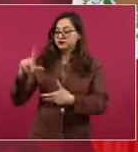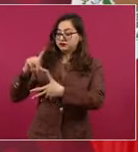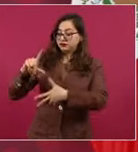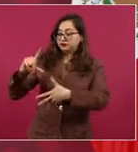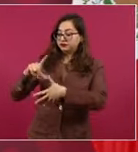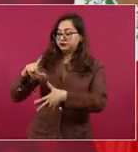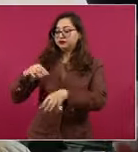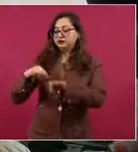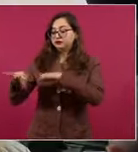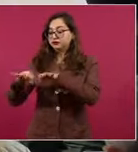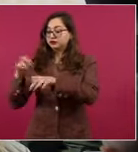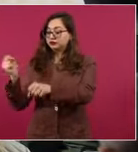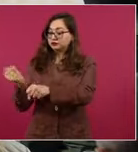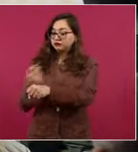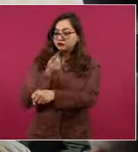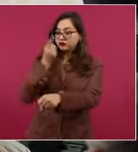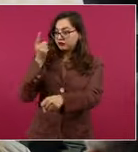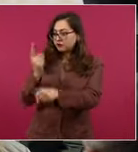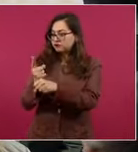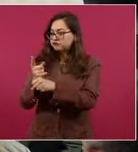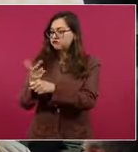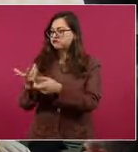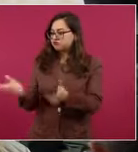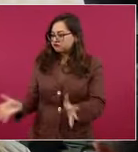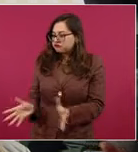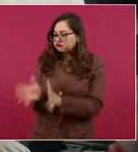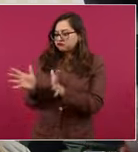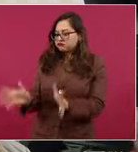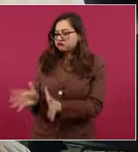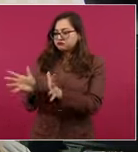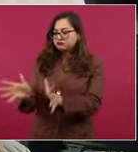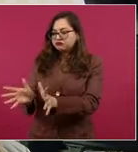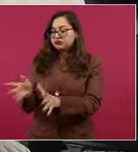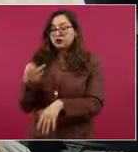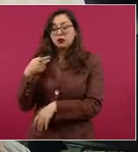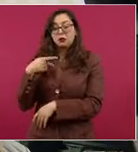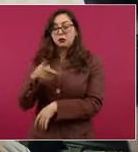los excedentes o los que deseen